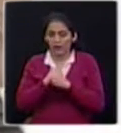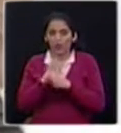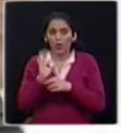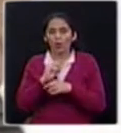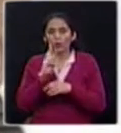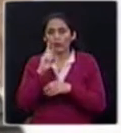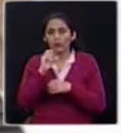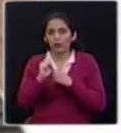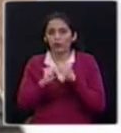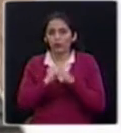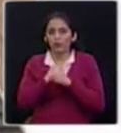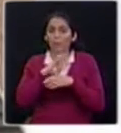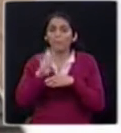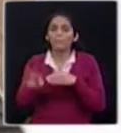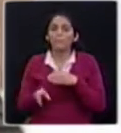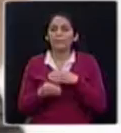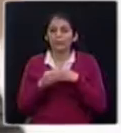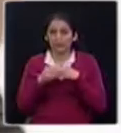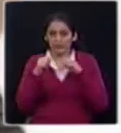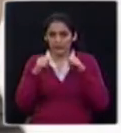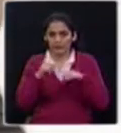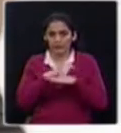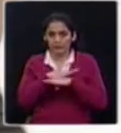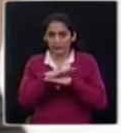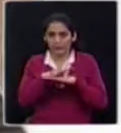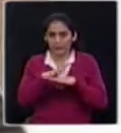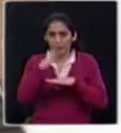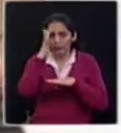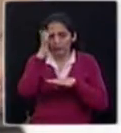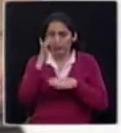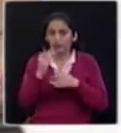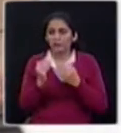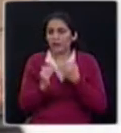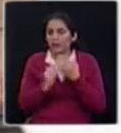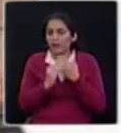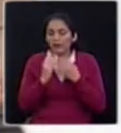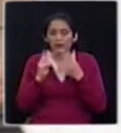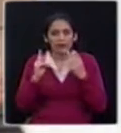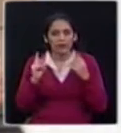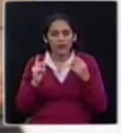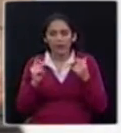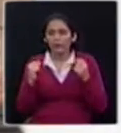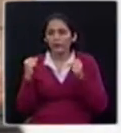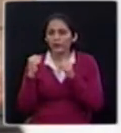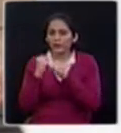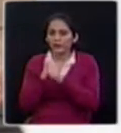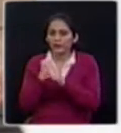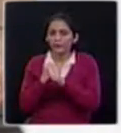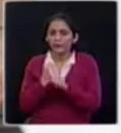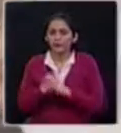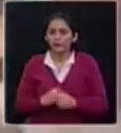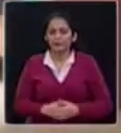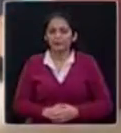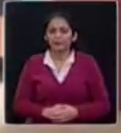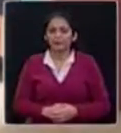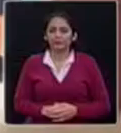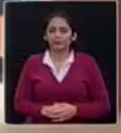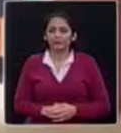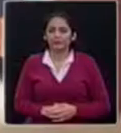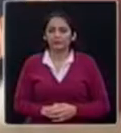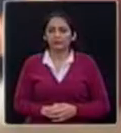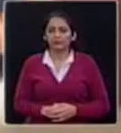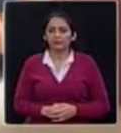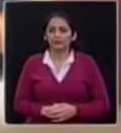una certificación laboral que le permita insertarse mucho más rápida y dinámicamente en el mundo del trabajo. Para este